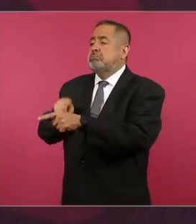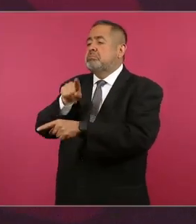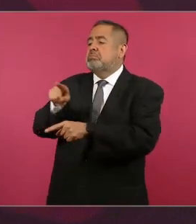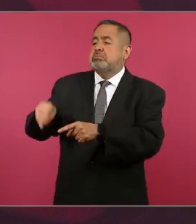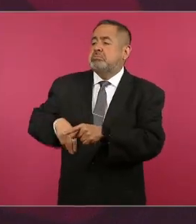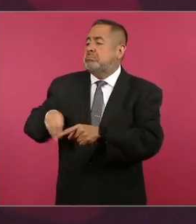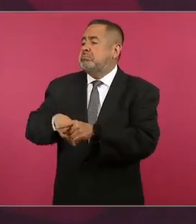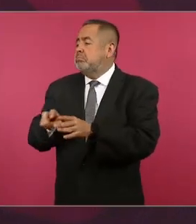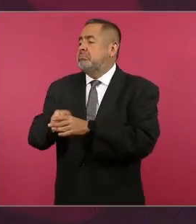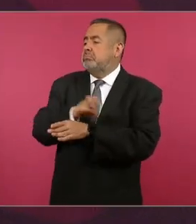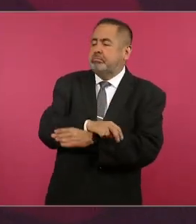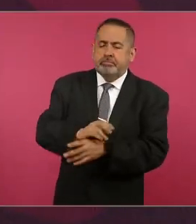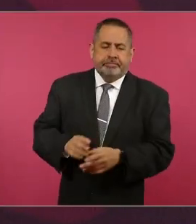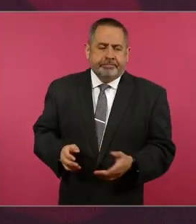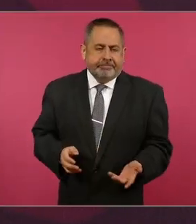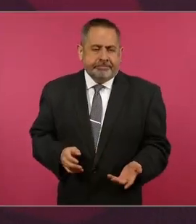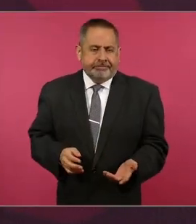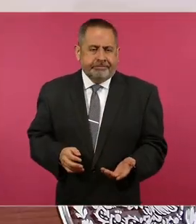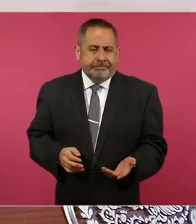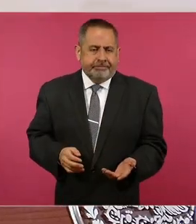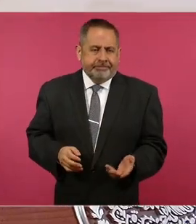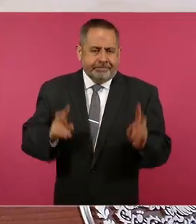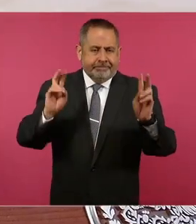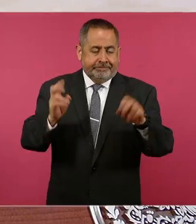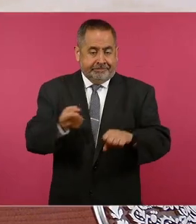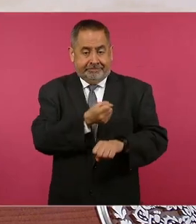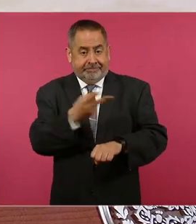las piedras cambian de modo de parecer